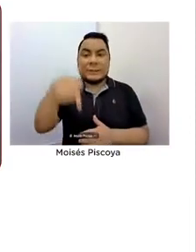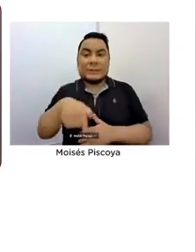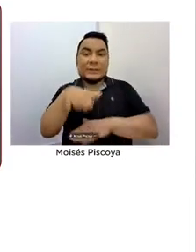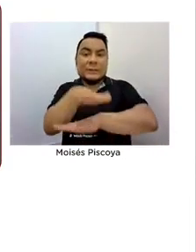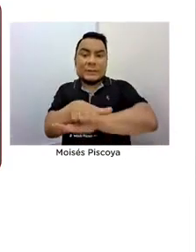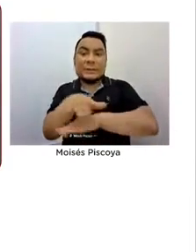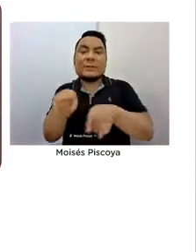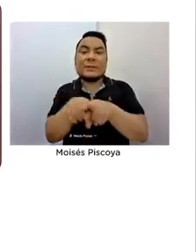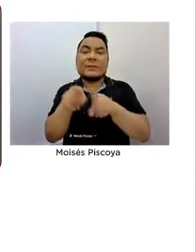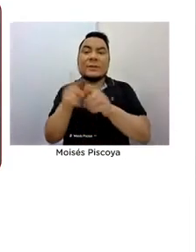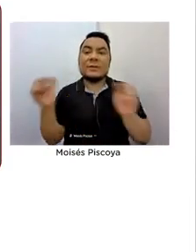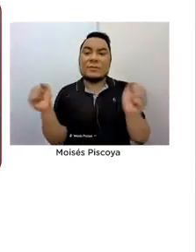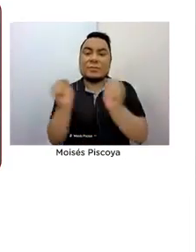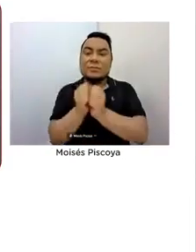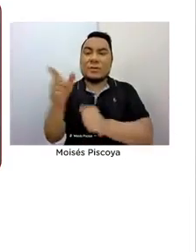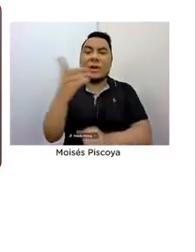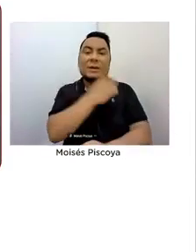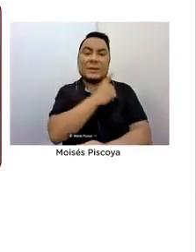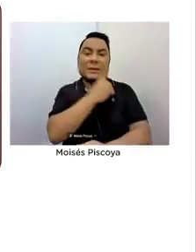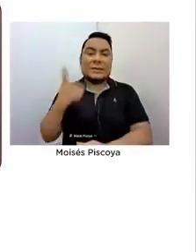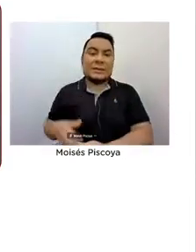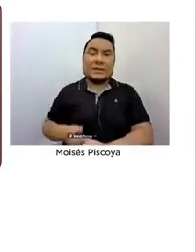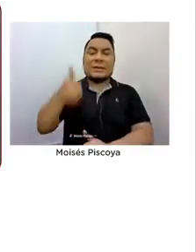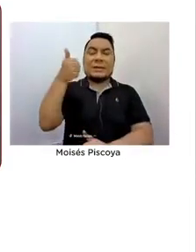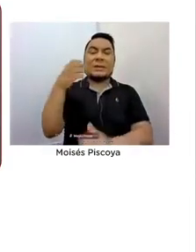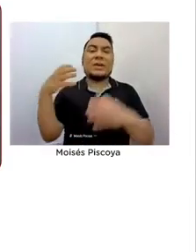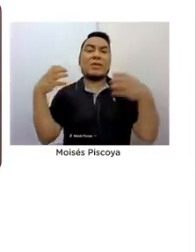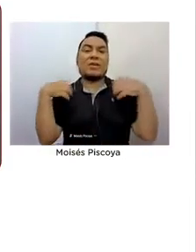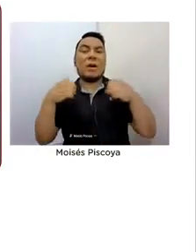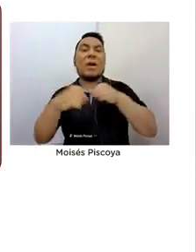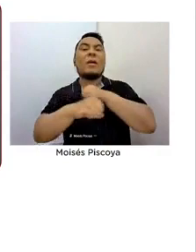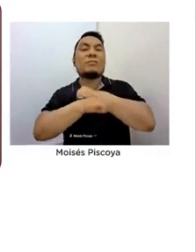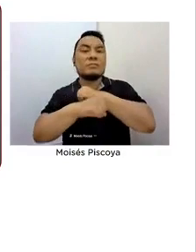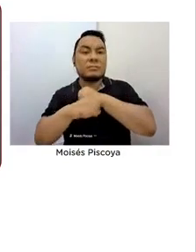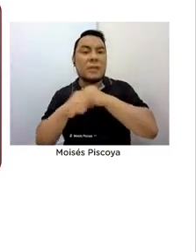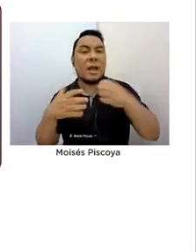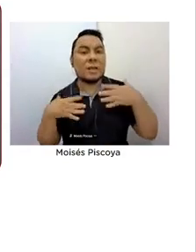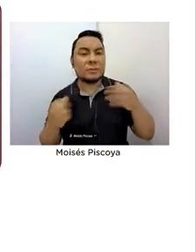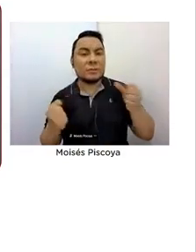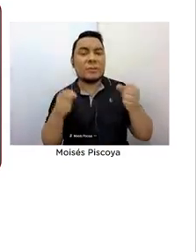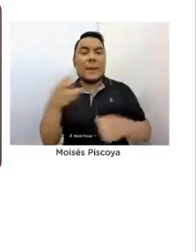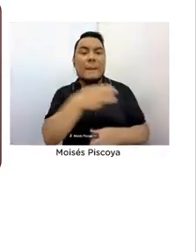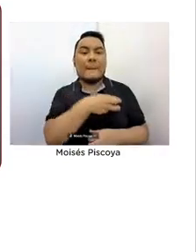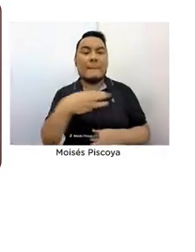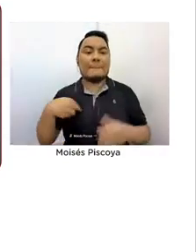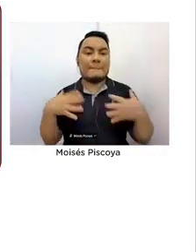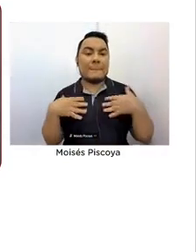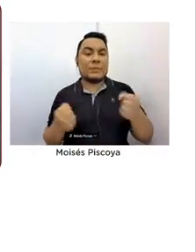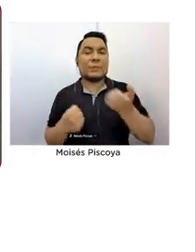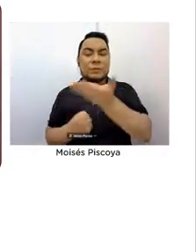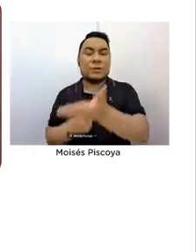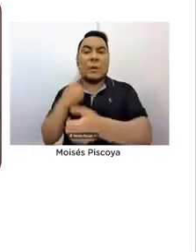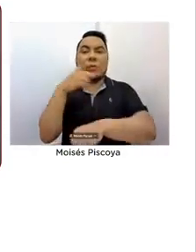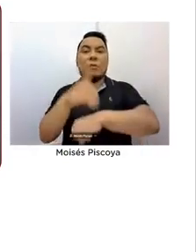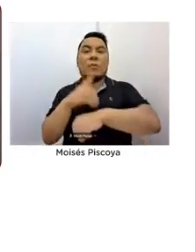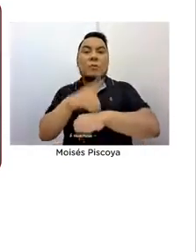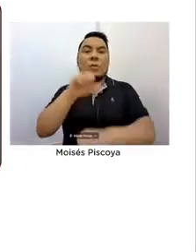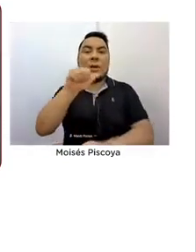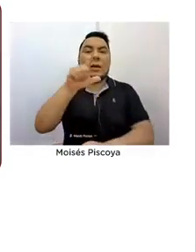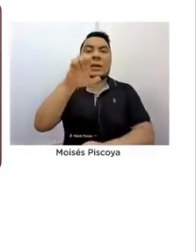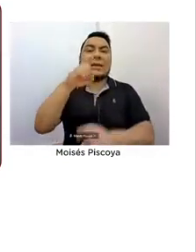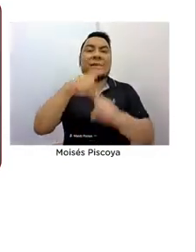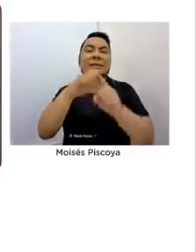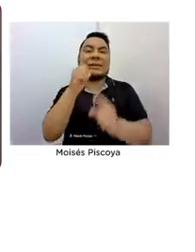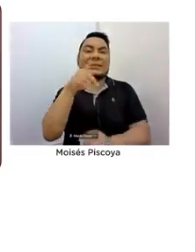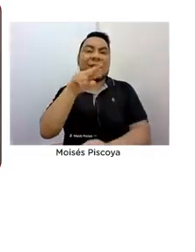también nos acompaña el director ejecutivo de la Dirección de Promoción de la Salud del Ministerio de Salud, doctor Alexandro Saco